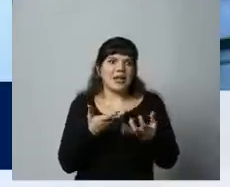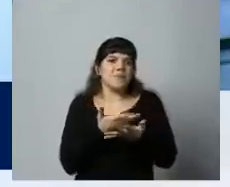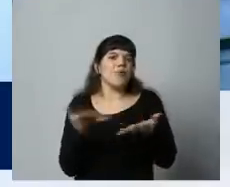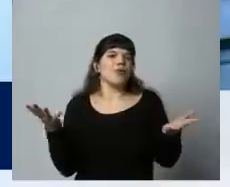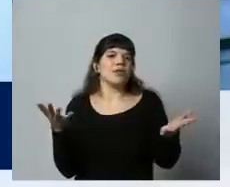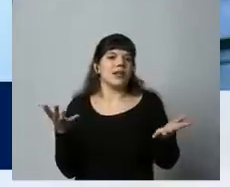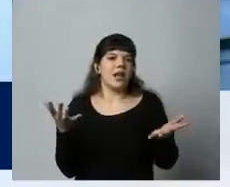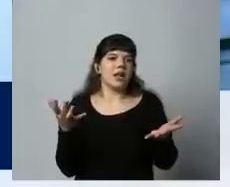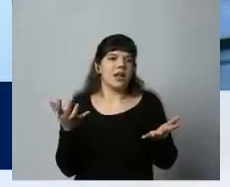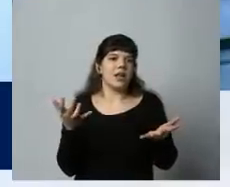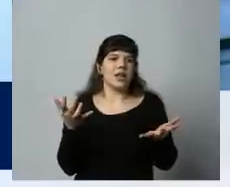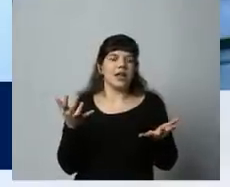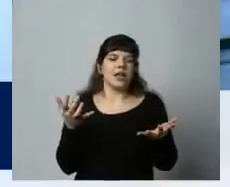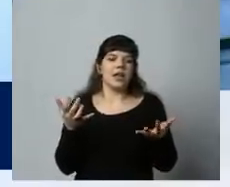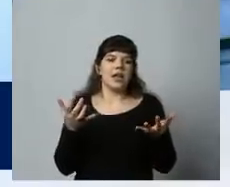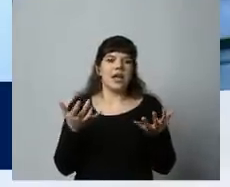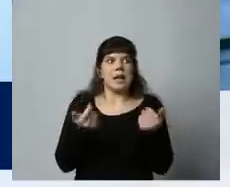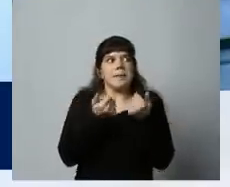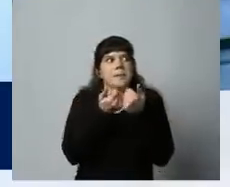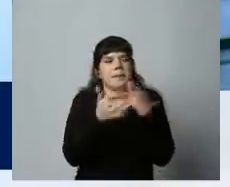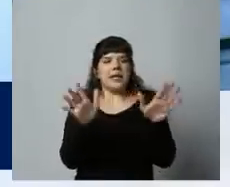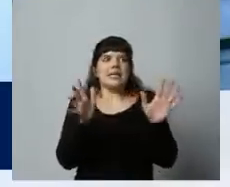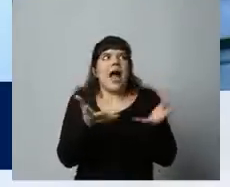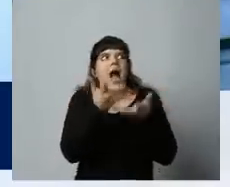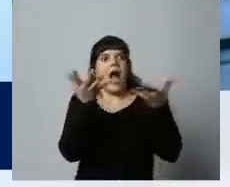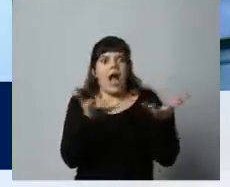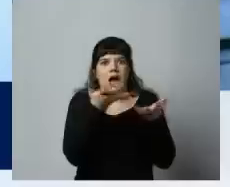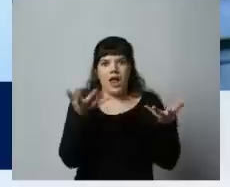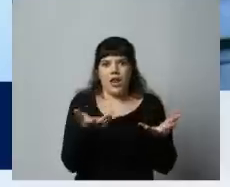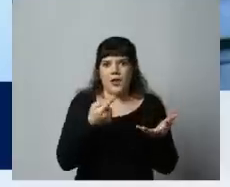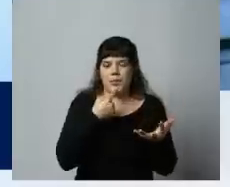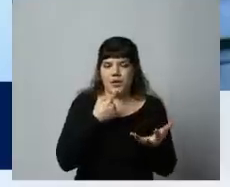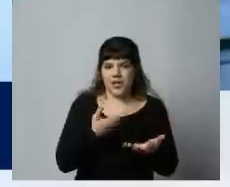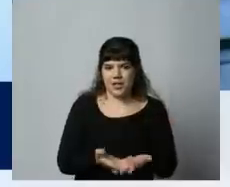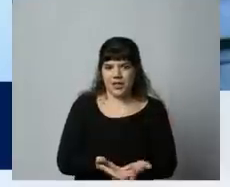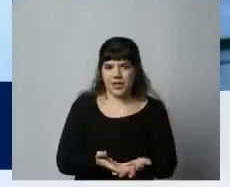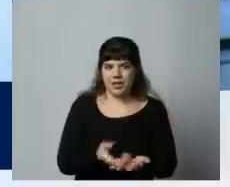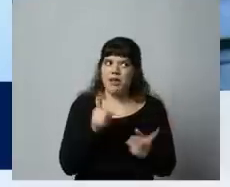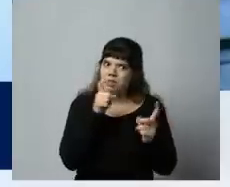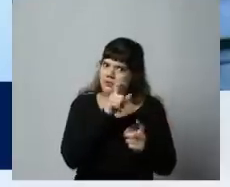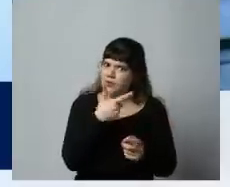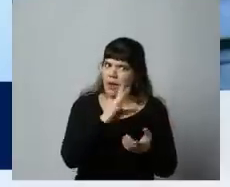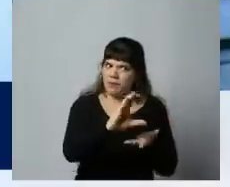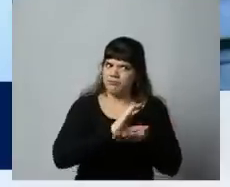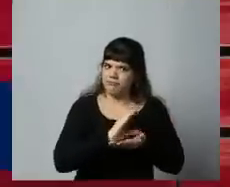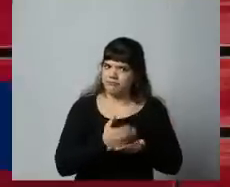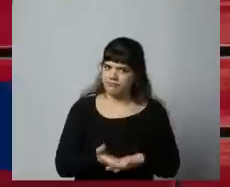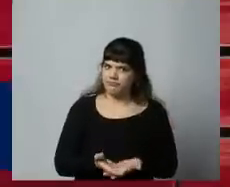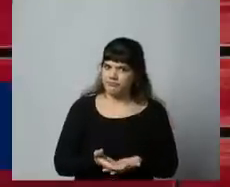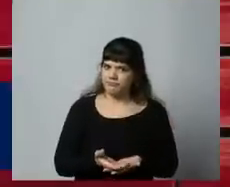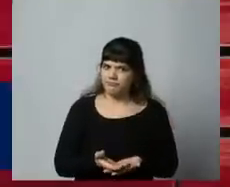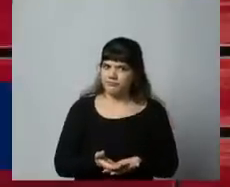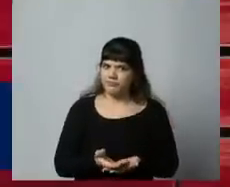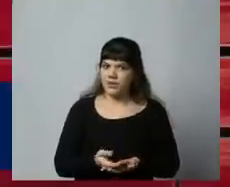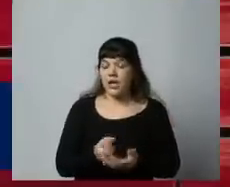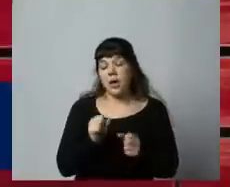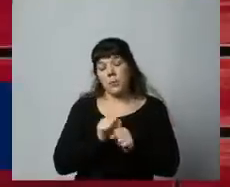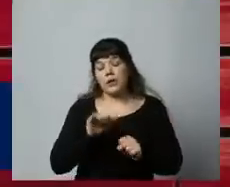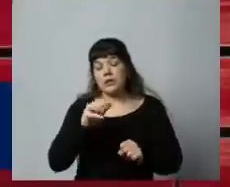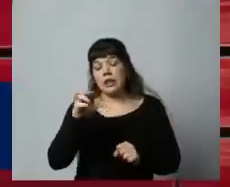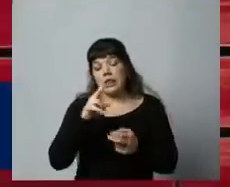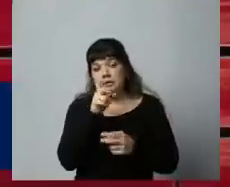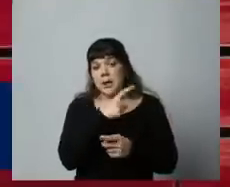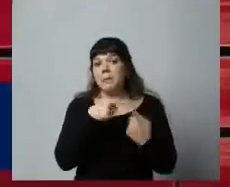Mostrar por lo menos que empiezan a hacer algo es difícil sin presupuesto sí puede ser muy difícil pero alfi es una